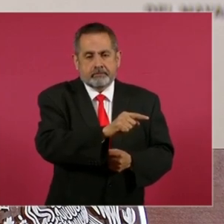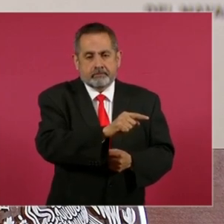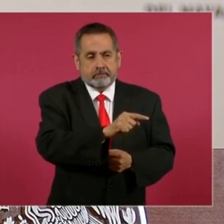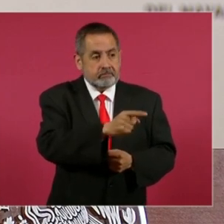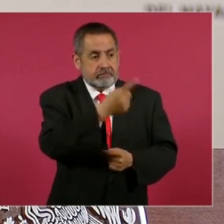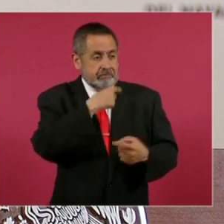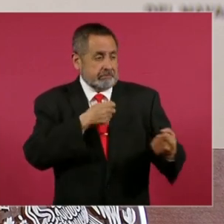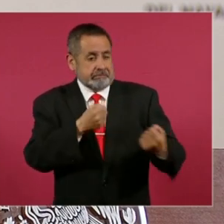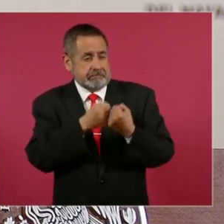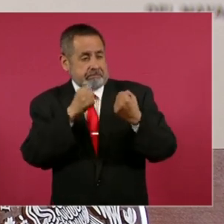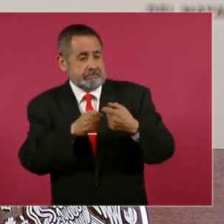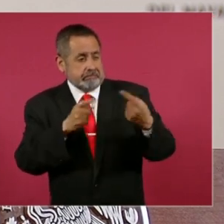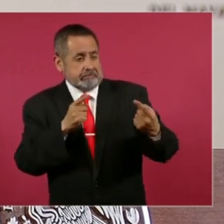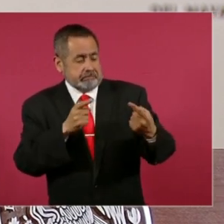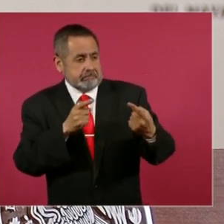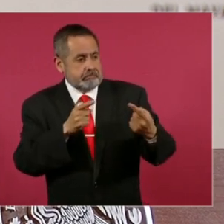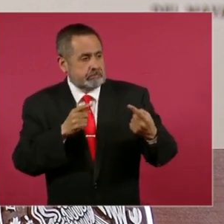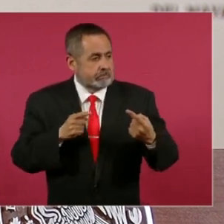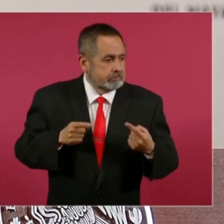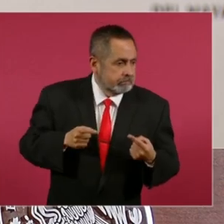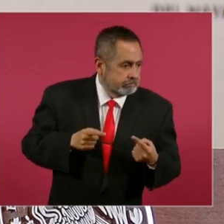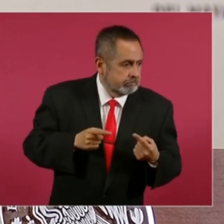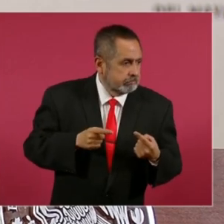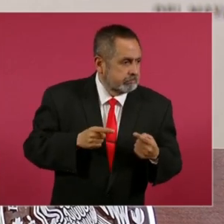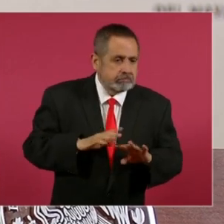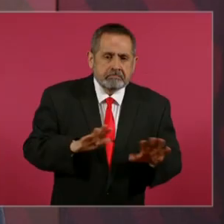nos enfrentaban, ya no los veo